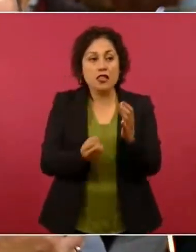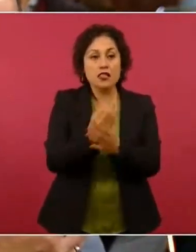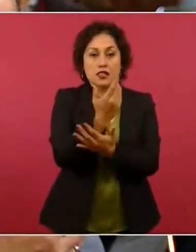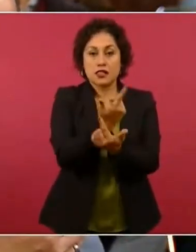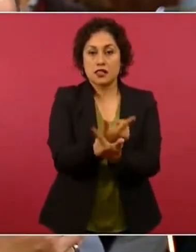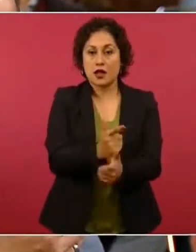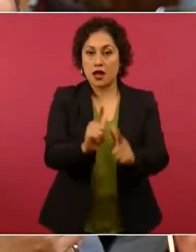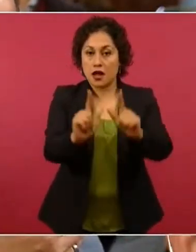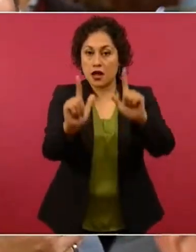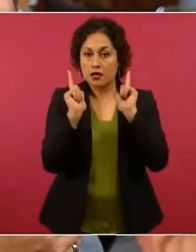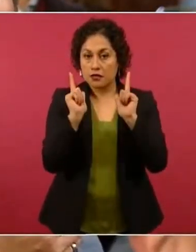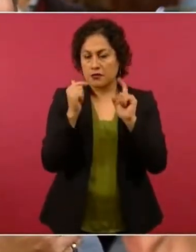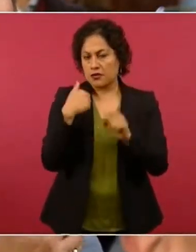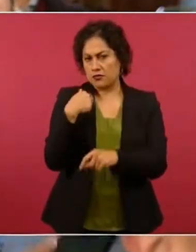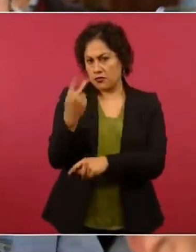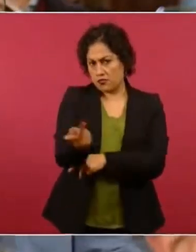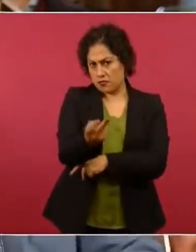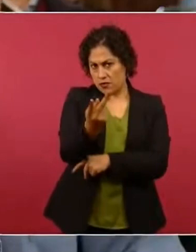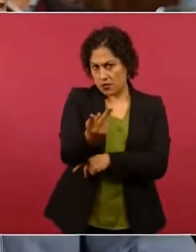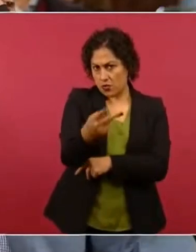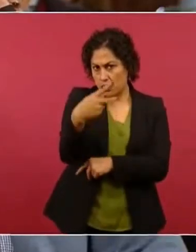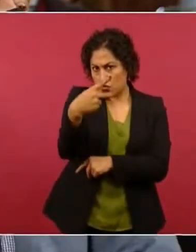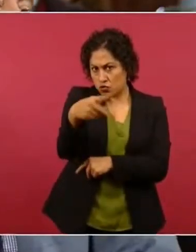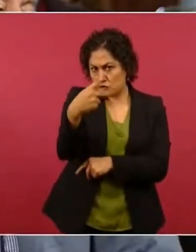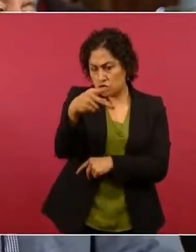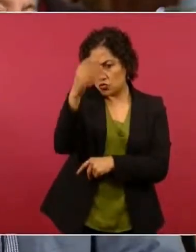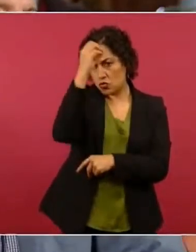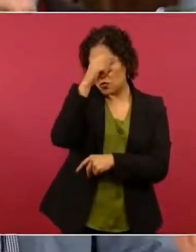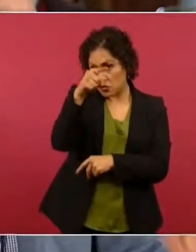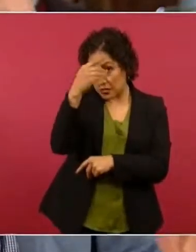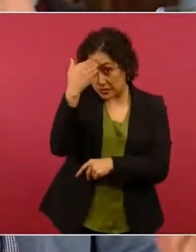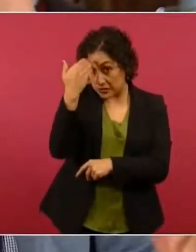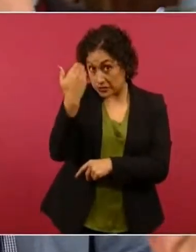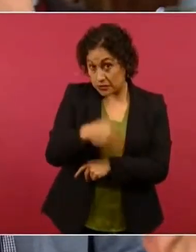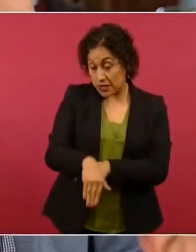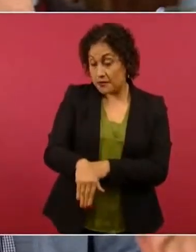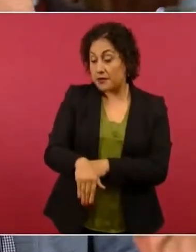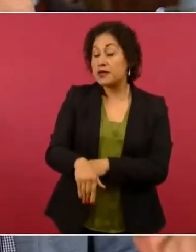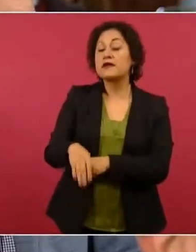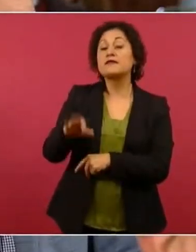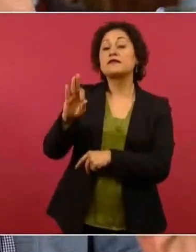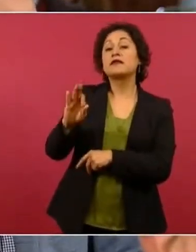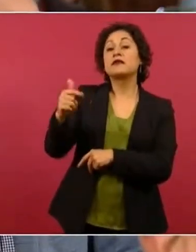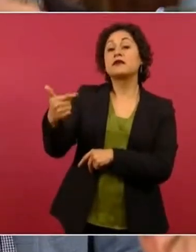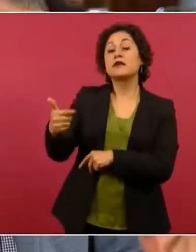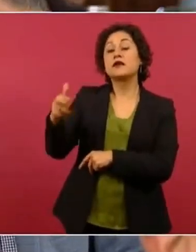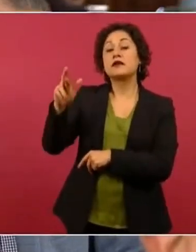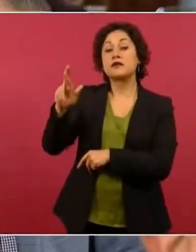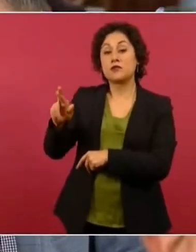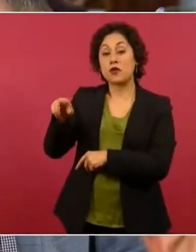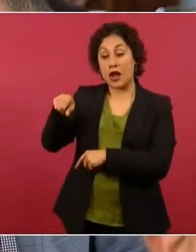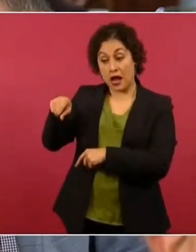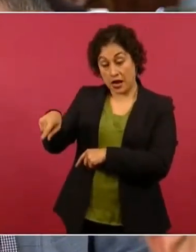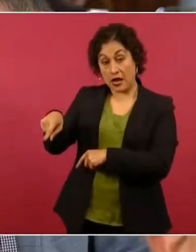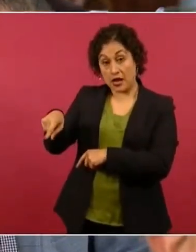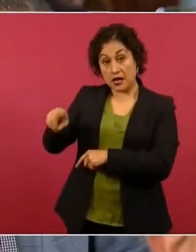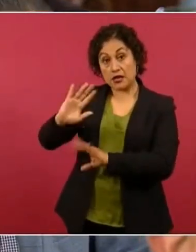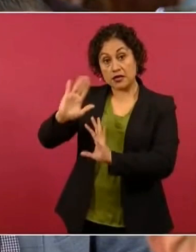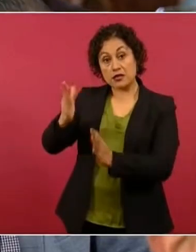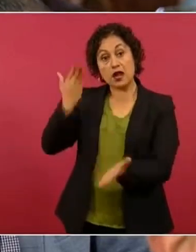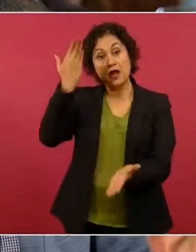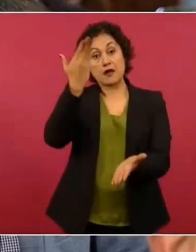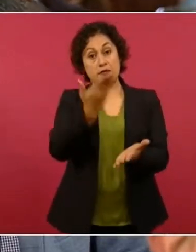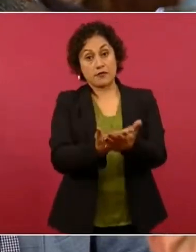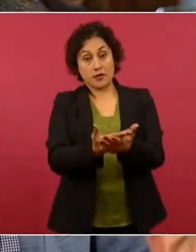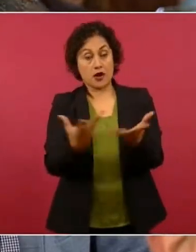sabe si la fiscalía general de la república tiene la petición de extradición a través de la secretaría